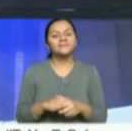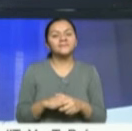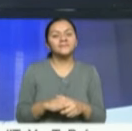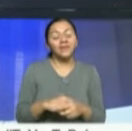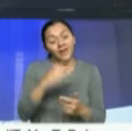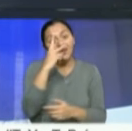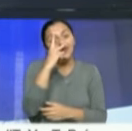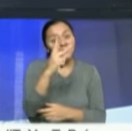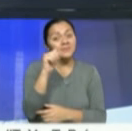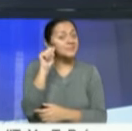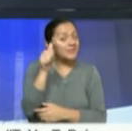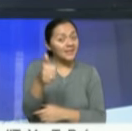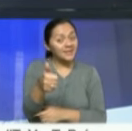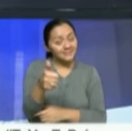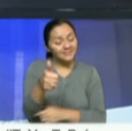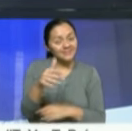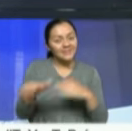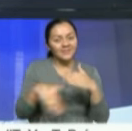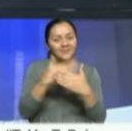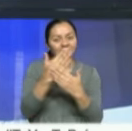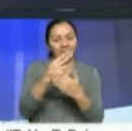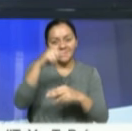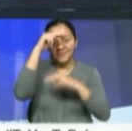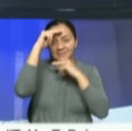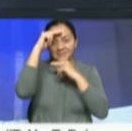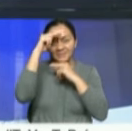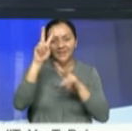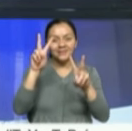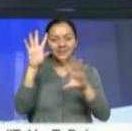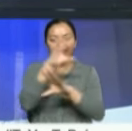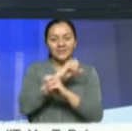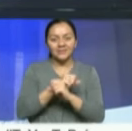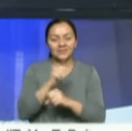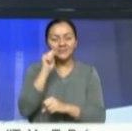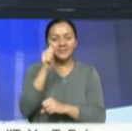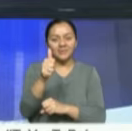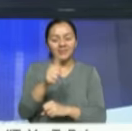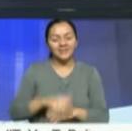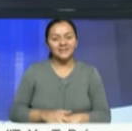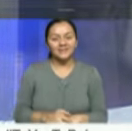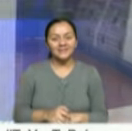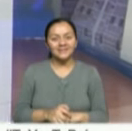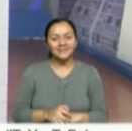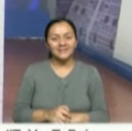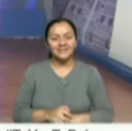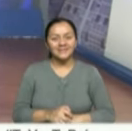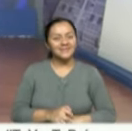Nos veremos el día de mañana en una nueva cita a las 19 horas. Hasta mañana y una buena noche.